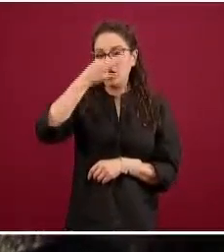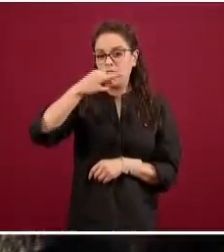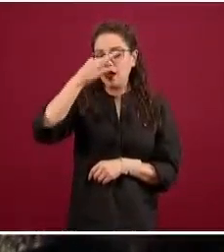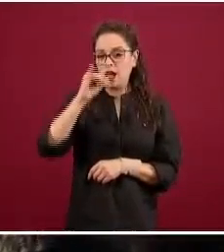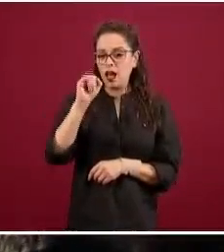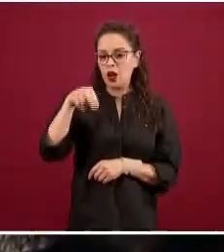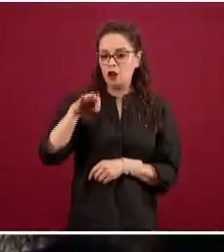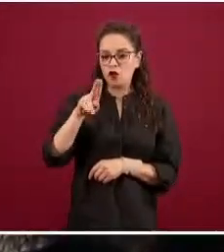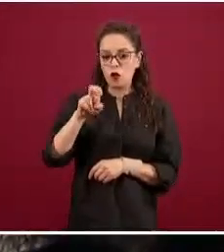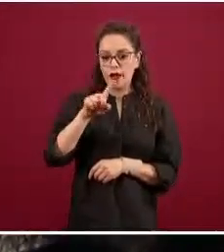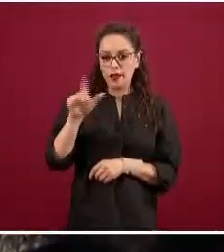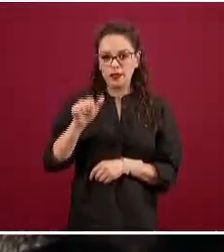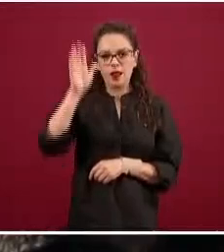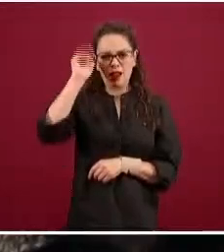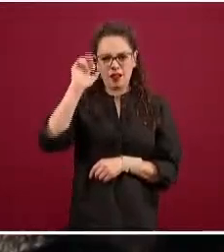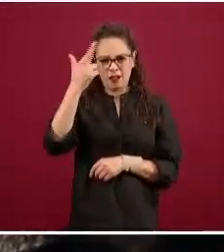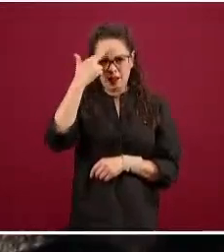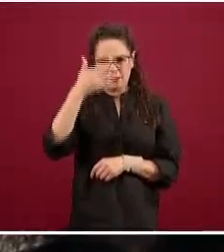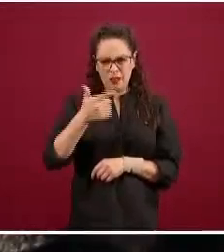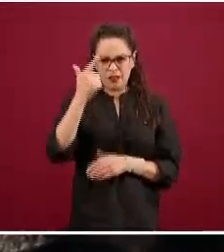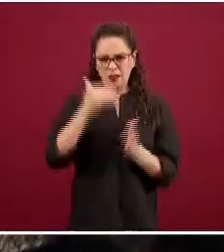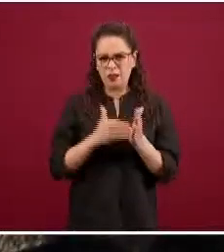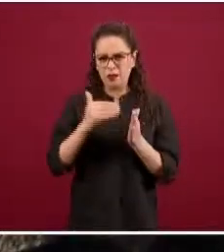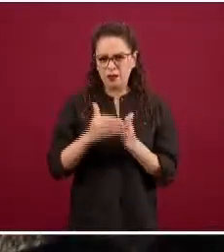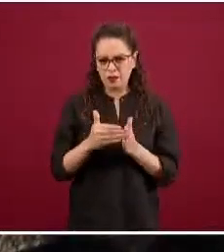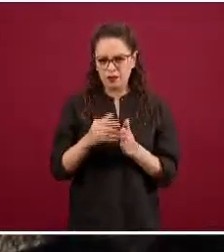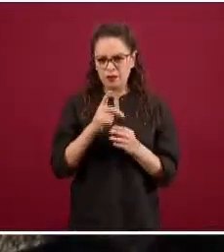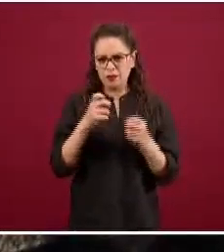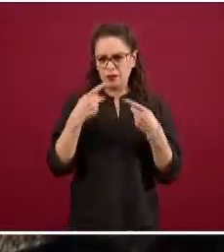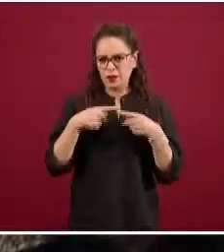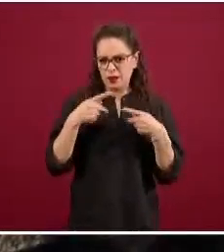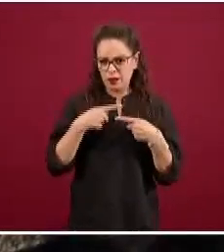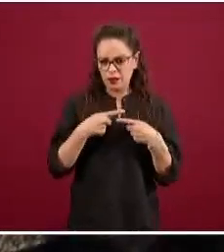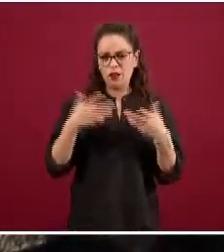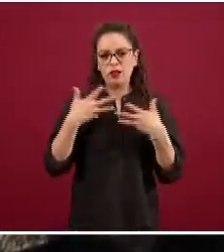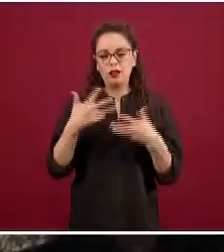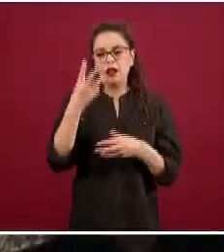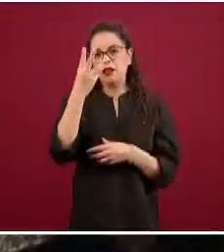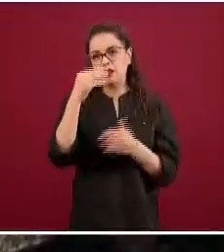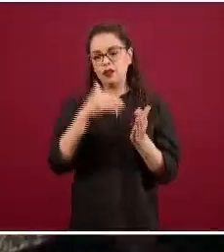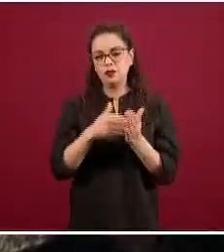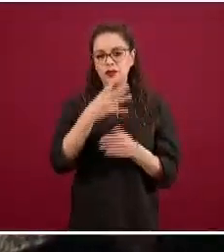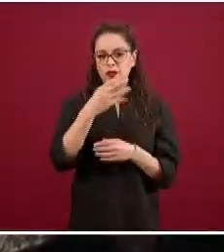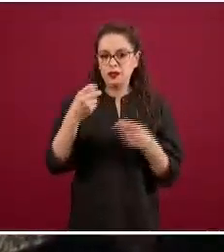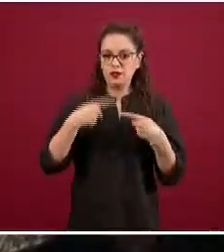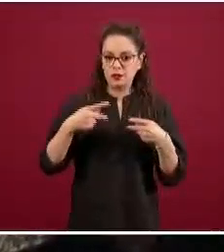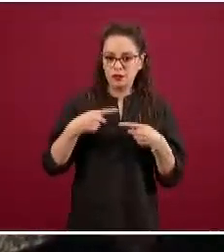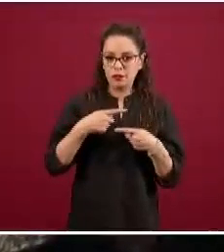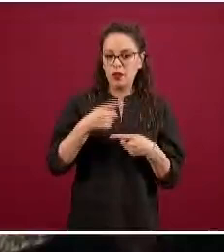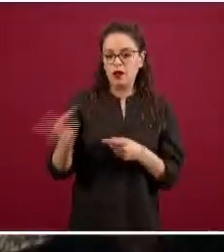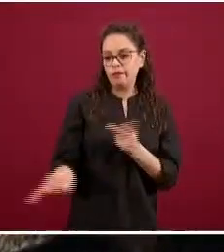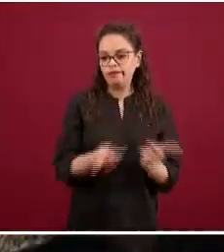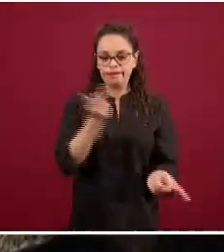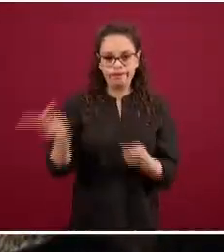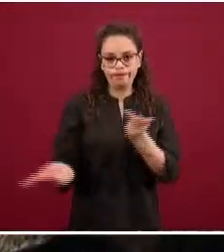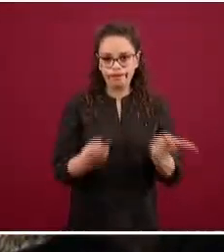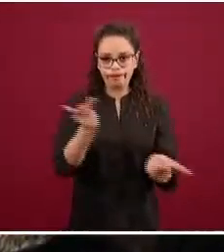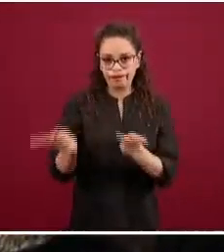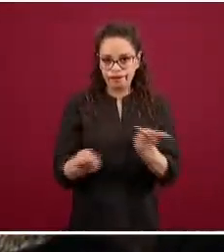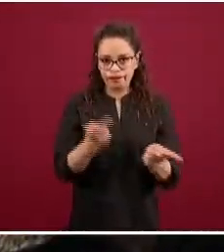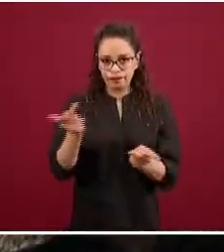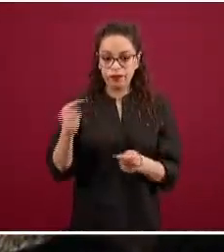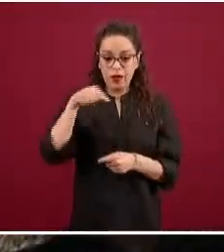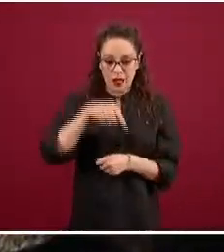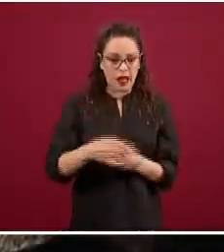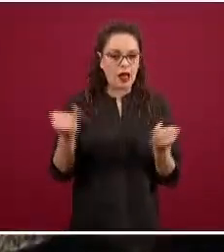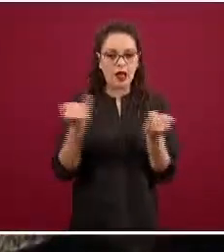encuestas? 127 millones de personas y tenemos 3,500 personas que fueron entrevistadas. Aquí es